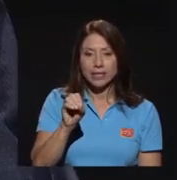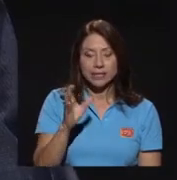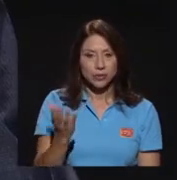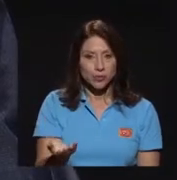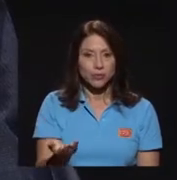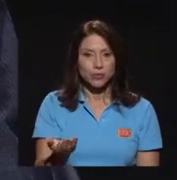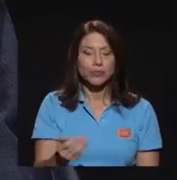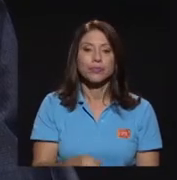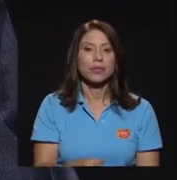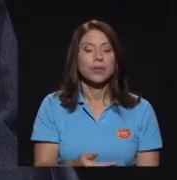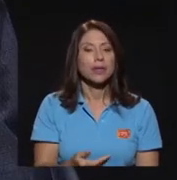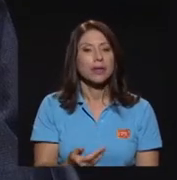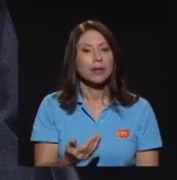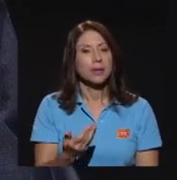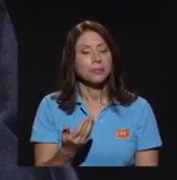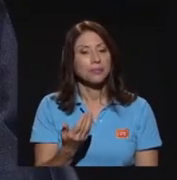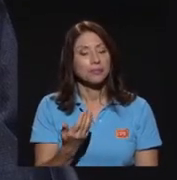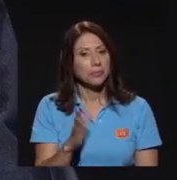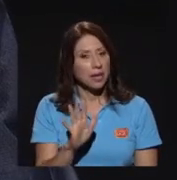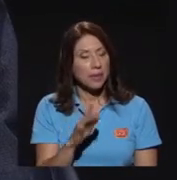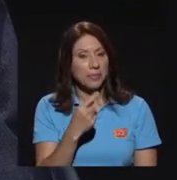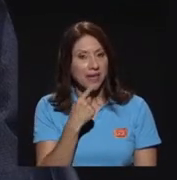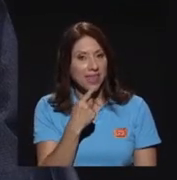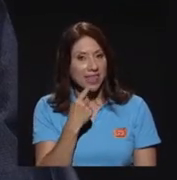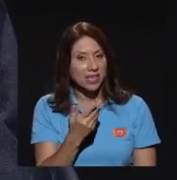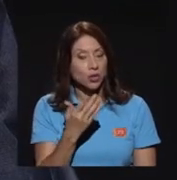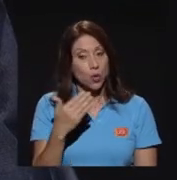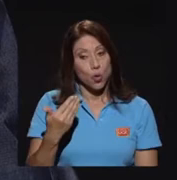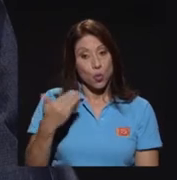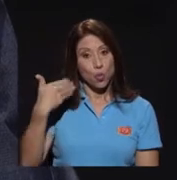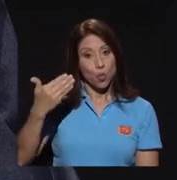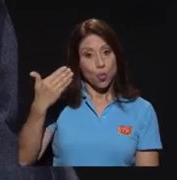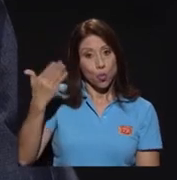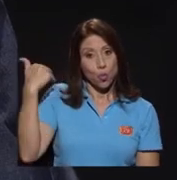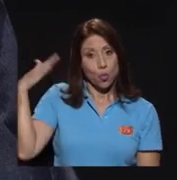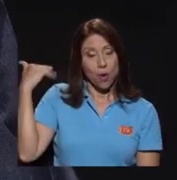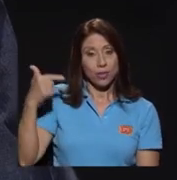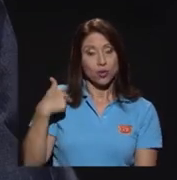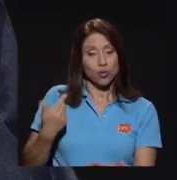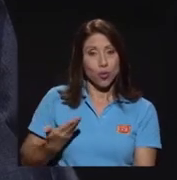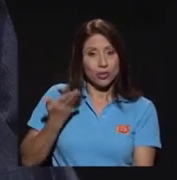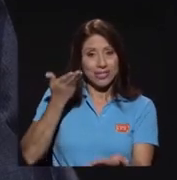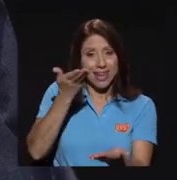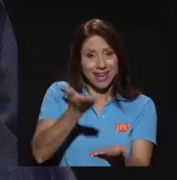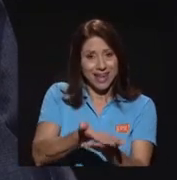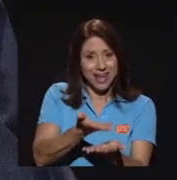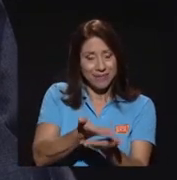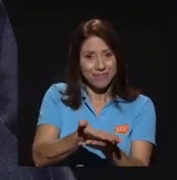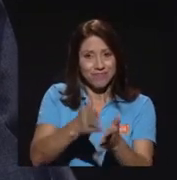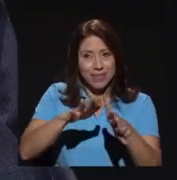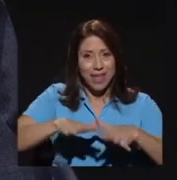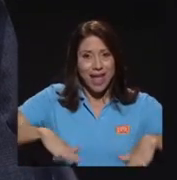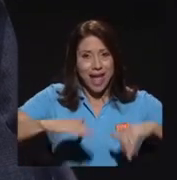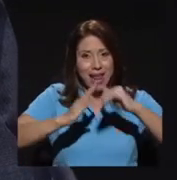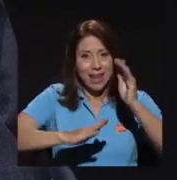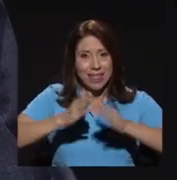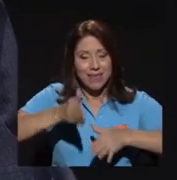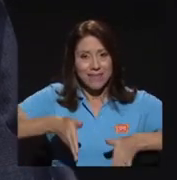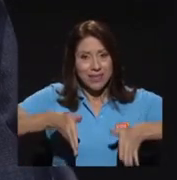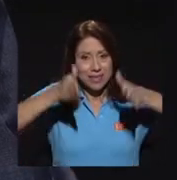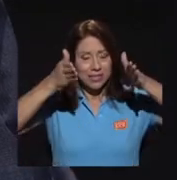había dicho ya que cuando yo llegué al campus en realidad cuando llegué al edificio de la facultad